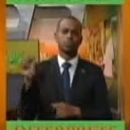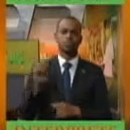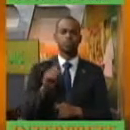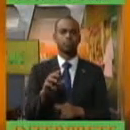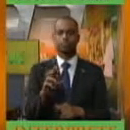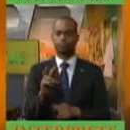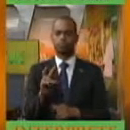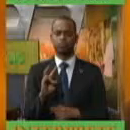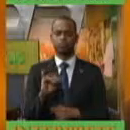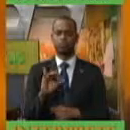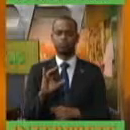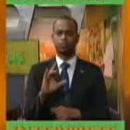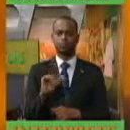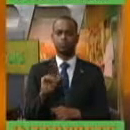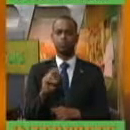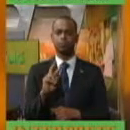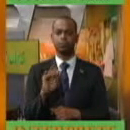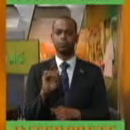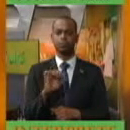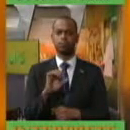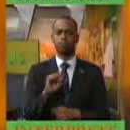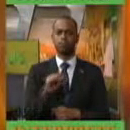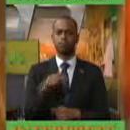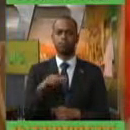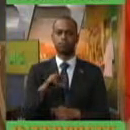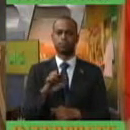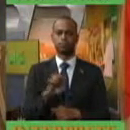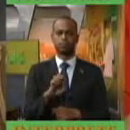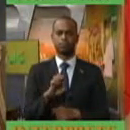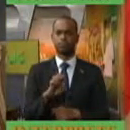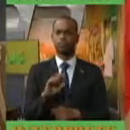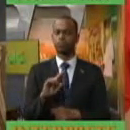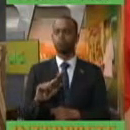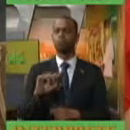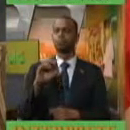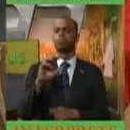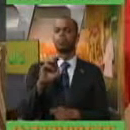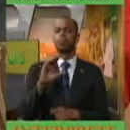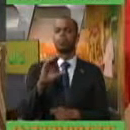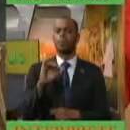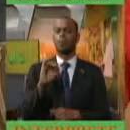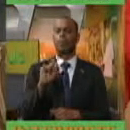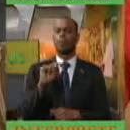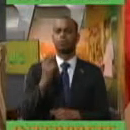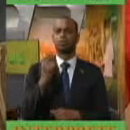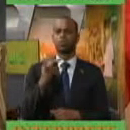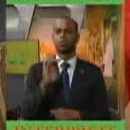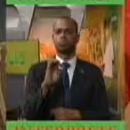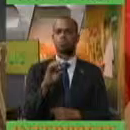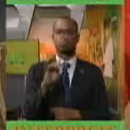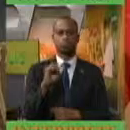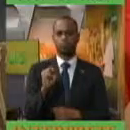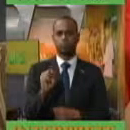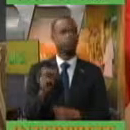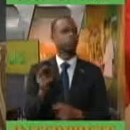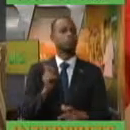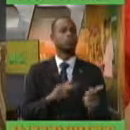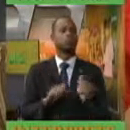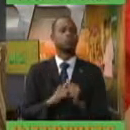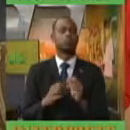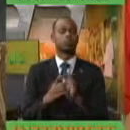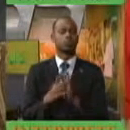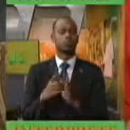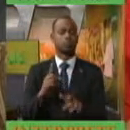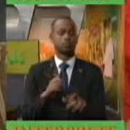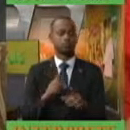ejemplo, de Villa Vázquez, de Las Matas de Santa Cruz, de Castañuelas, personas con discapacidad, pero que tienen en este momento